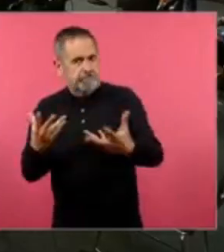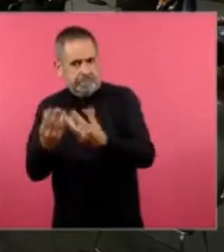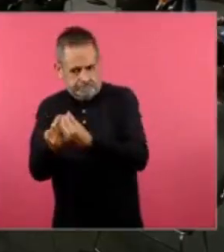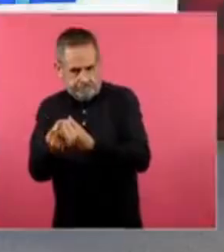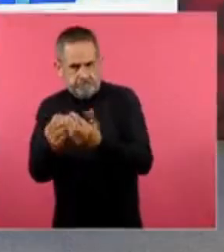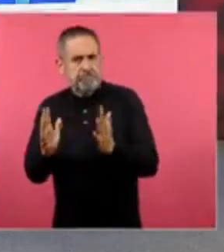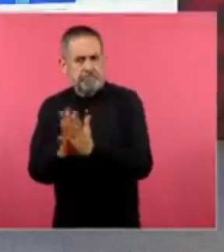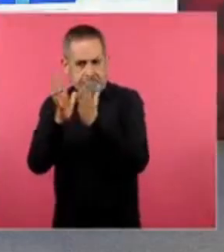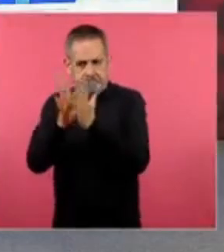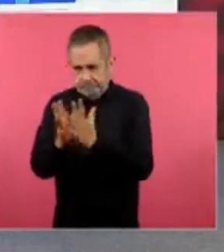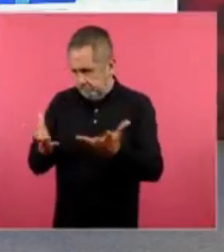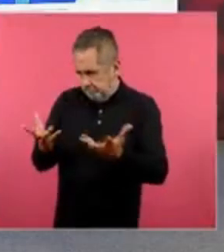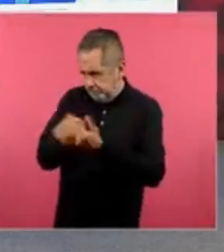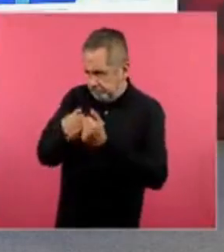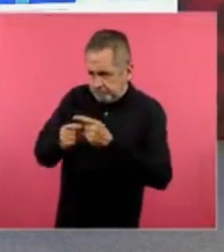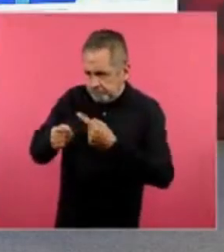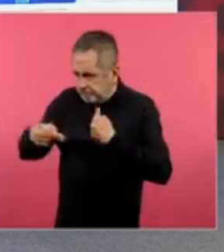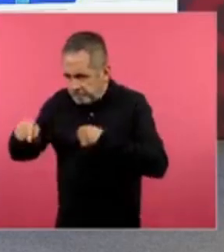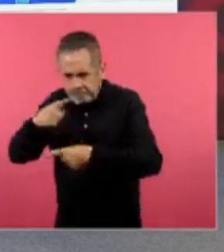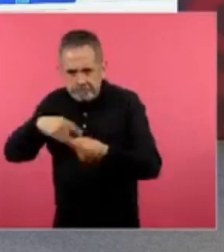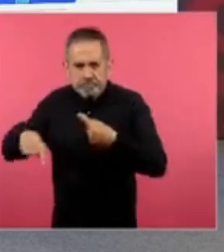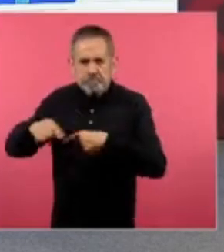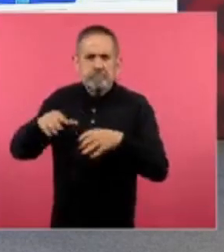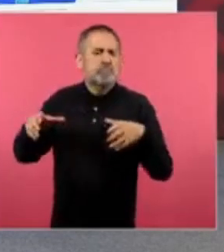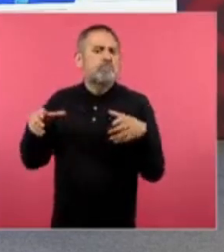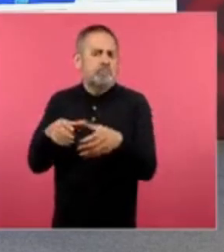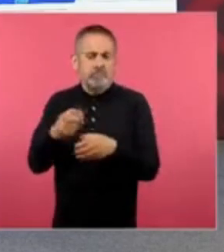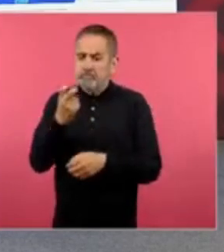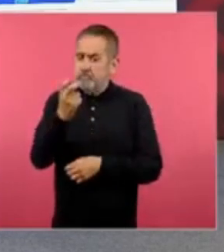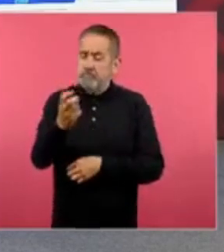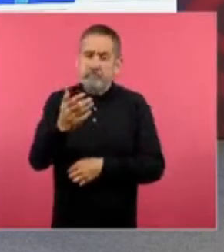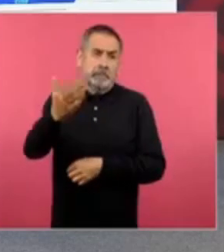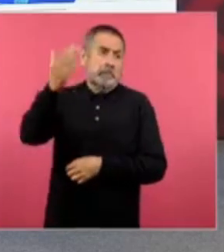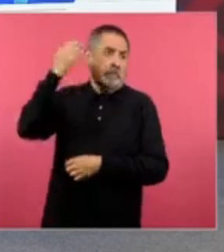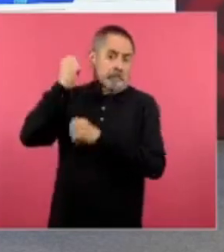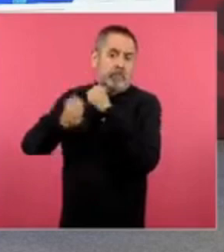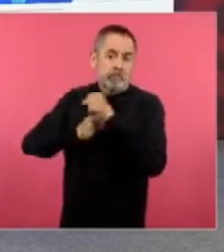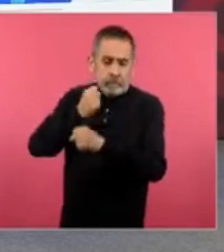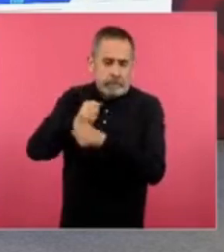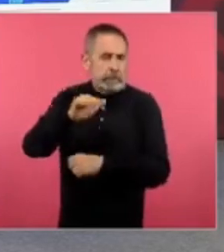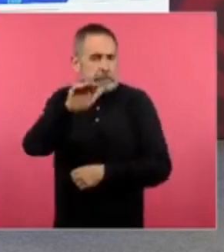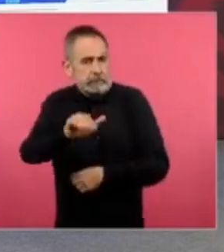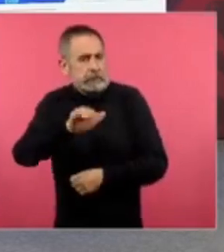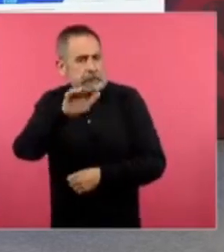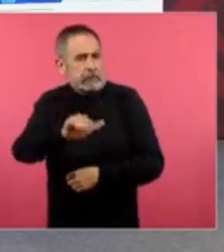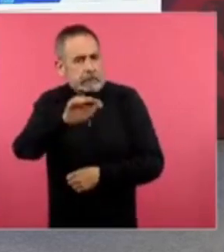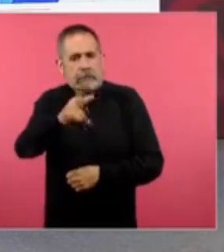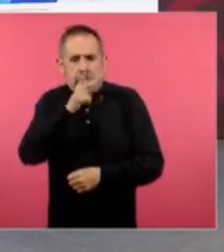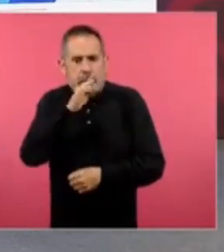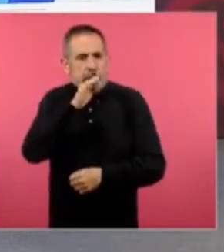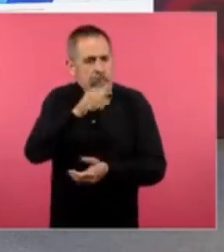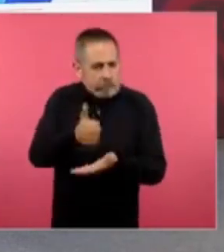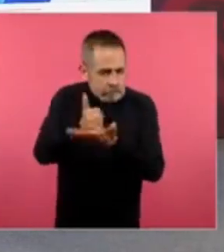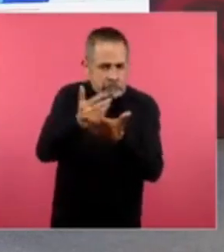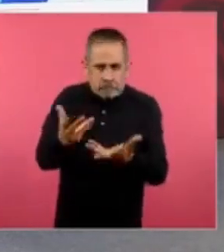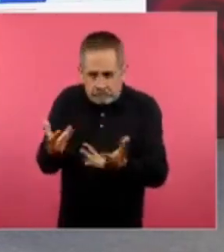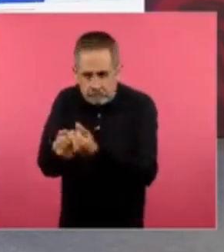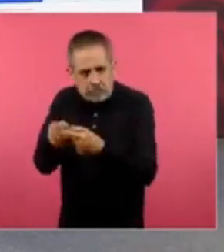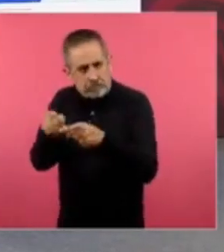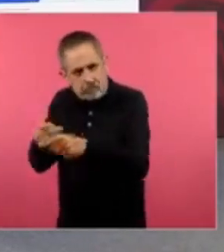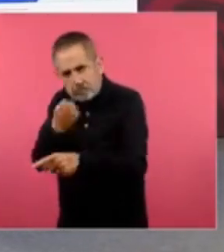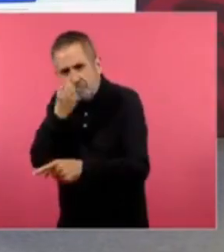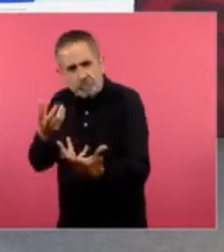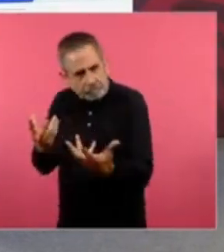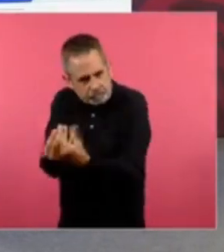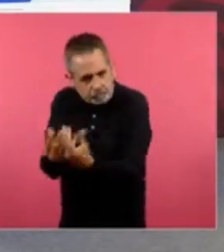de la educación de sus hijos. Eso también nosotros desde hace muchos años lo estábamos pidiendo, que los papás sean partícipes de